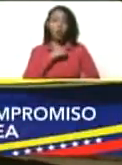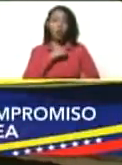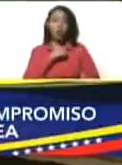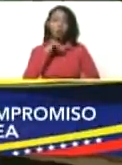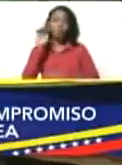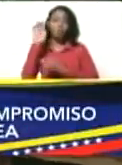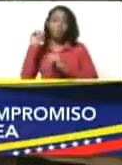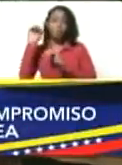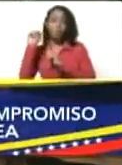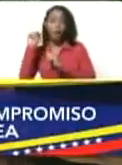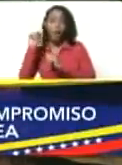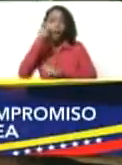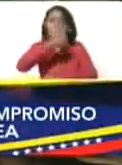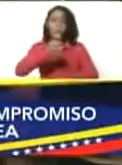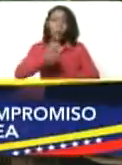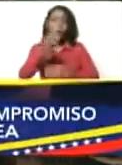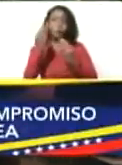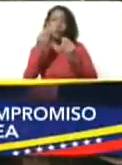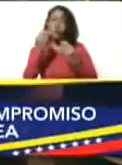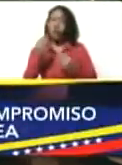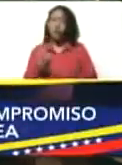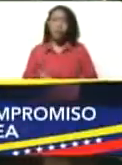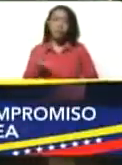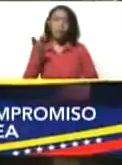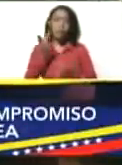a gente muy, muy, muy valiosa.